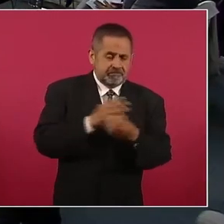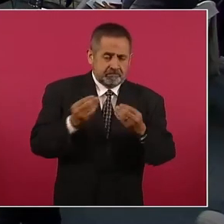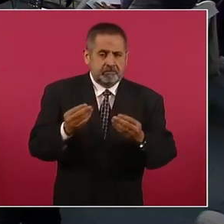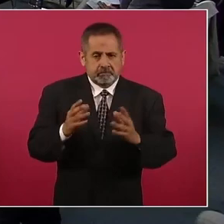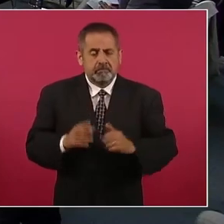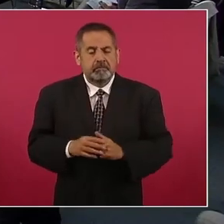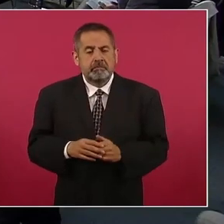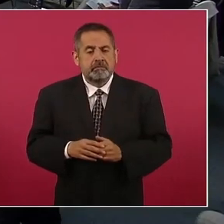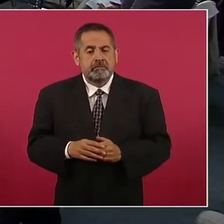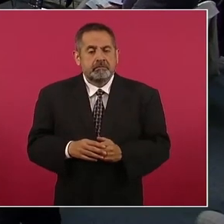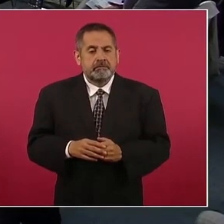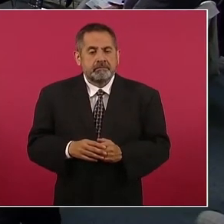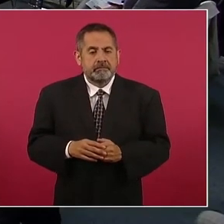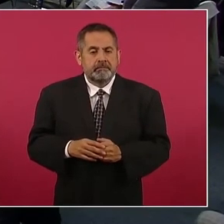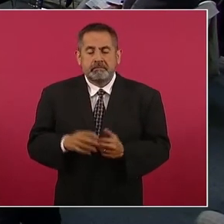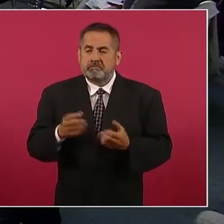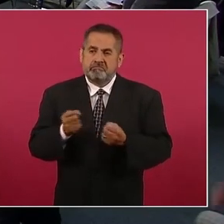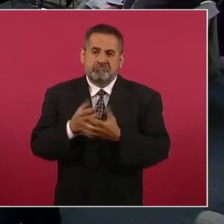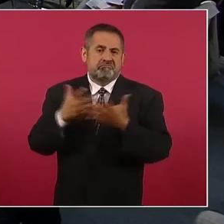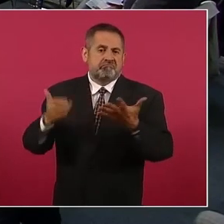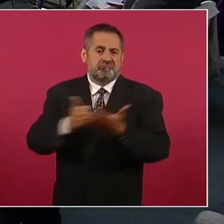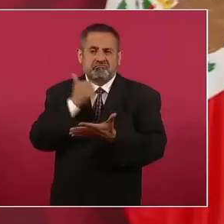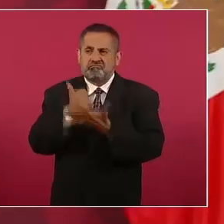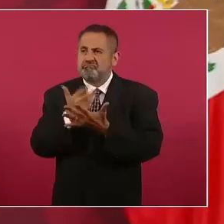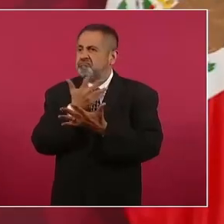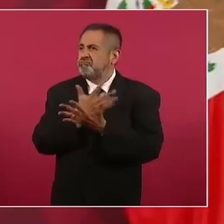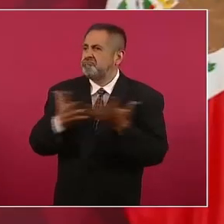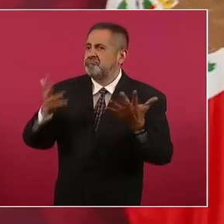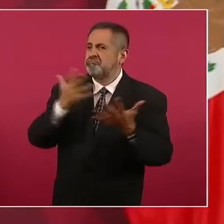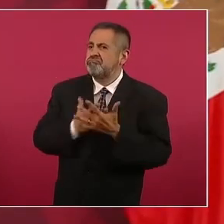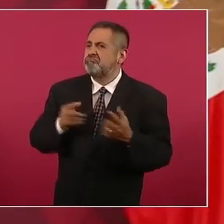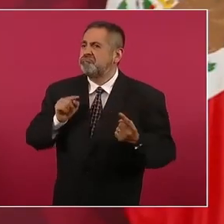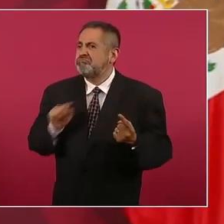y grandes ciudades.